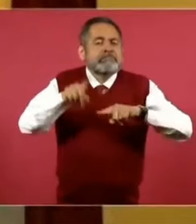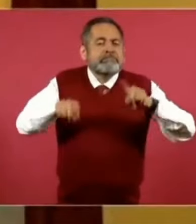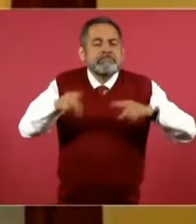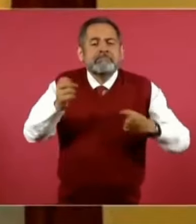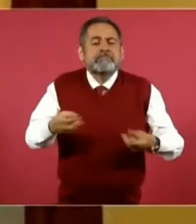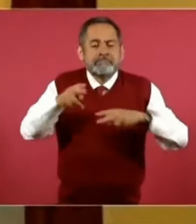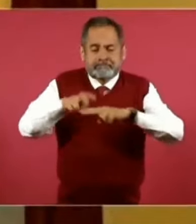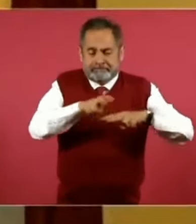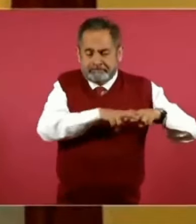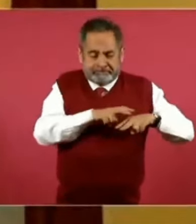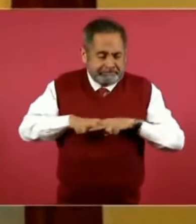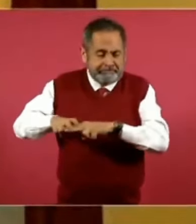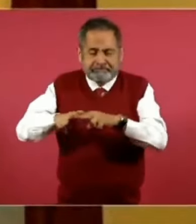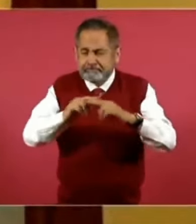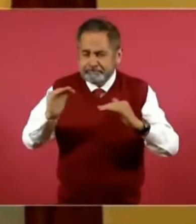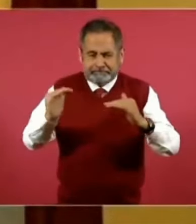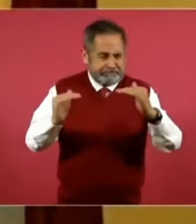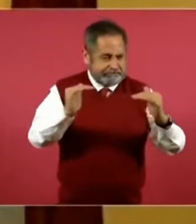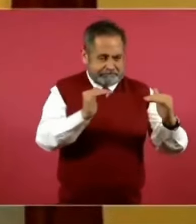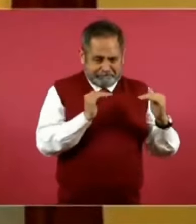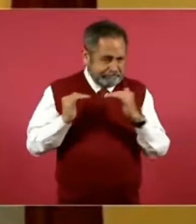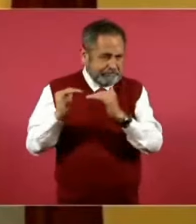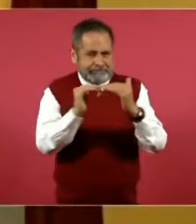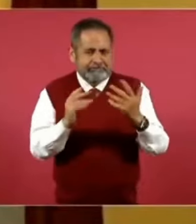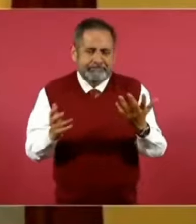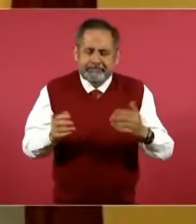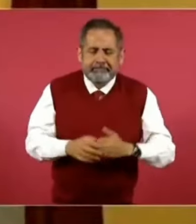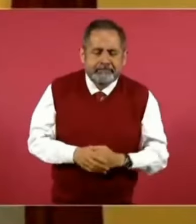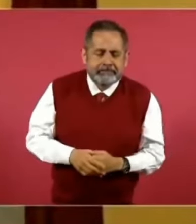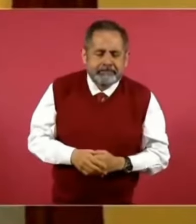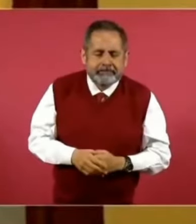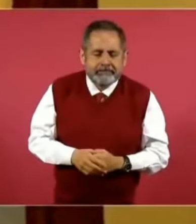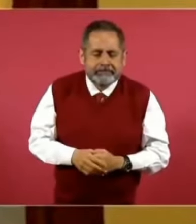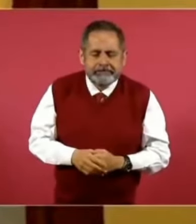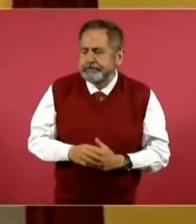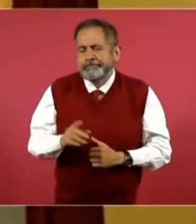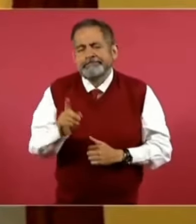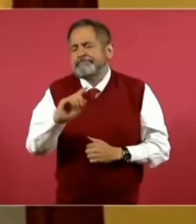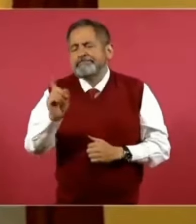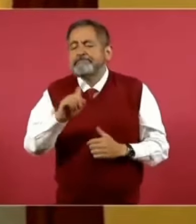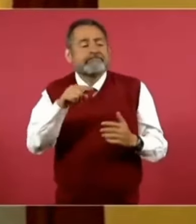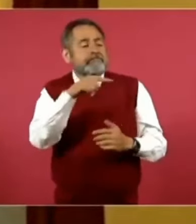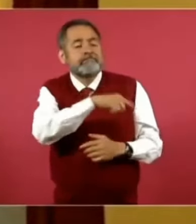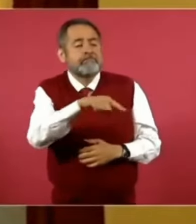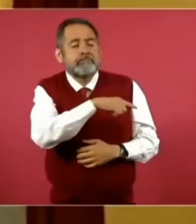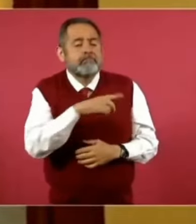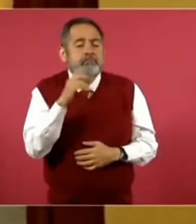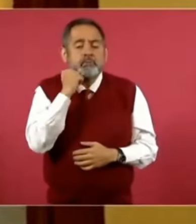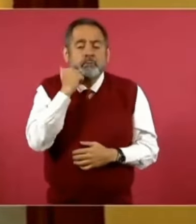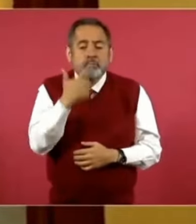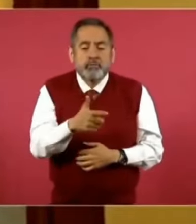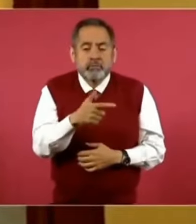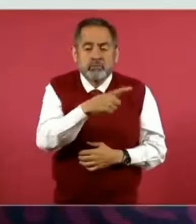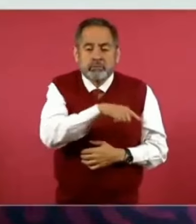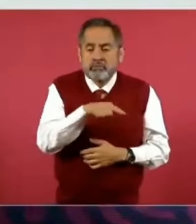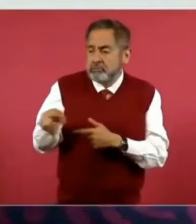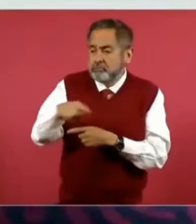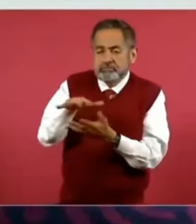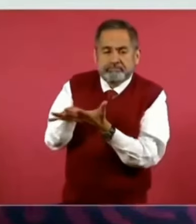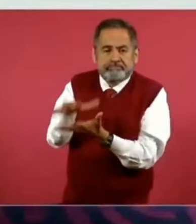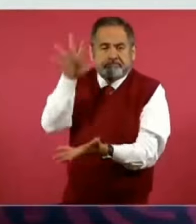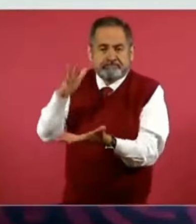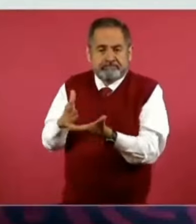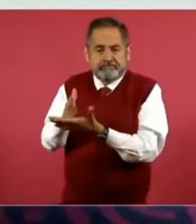asignados no quieren es que se tenga una